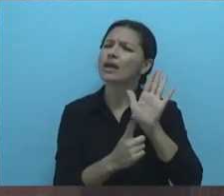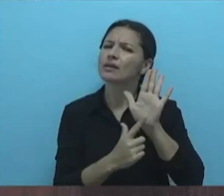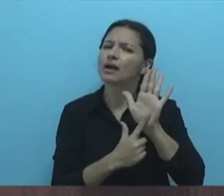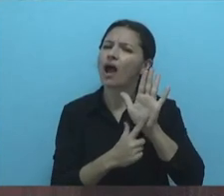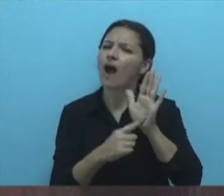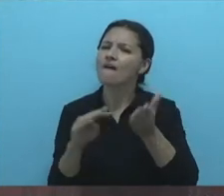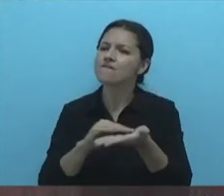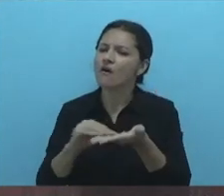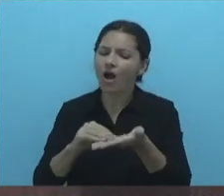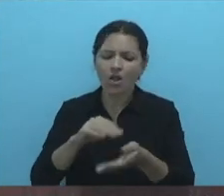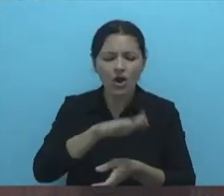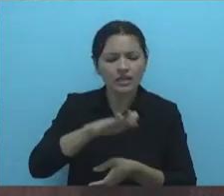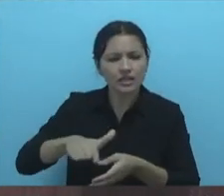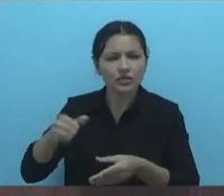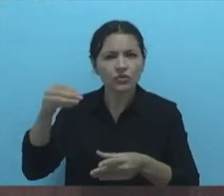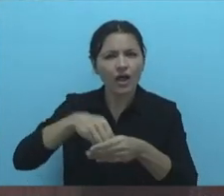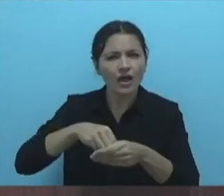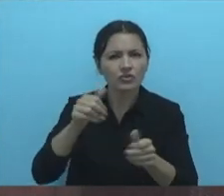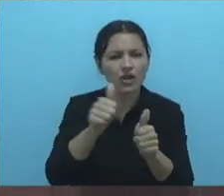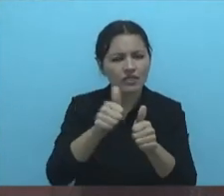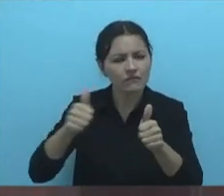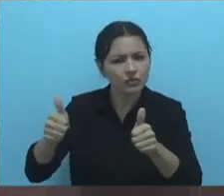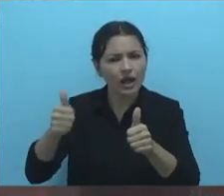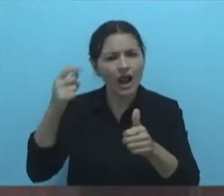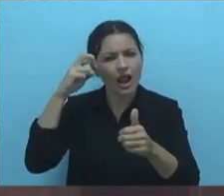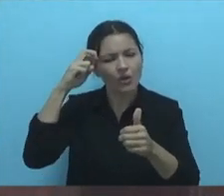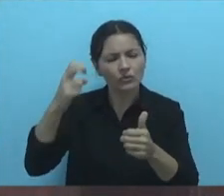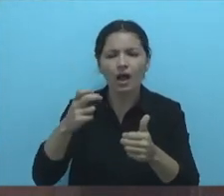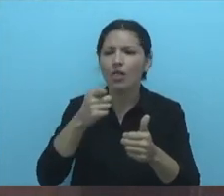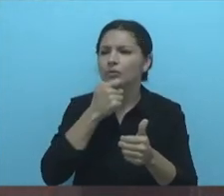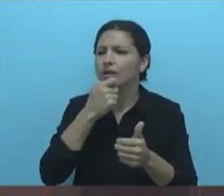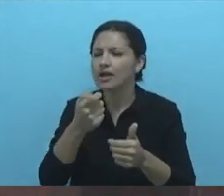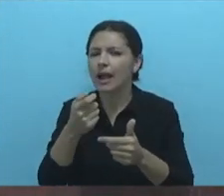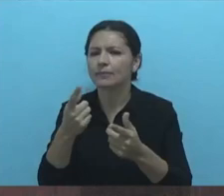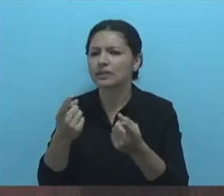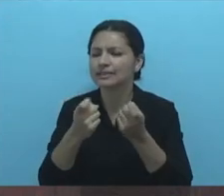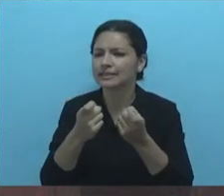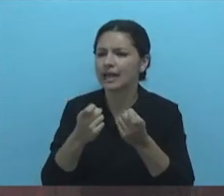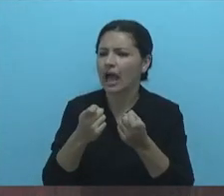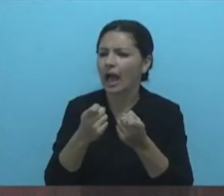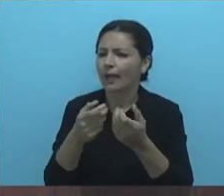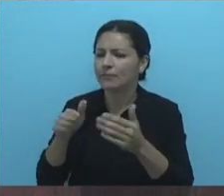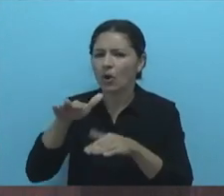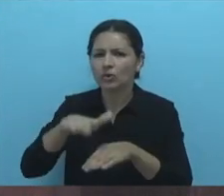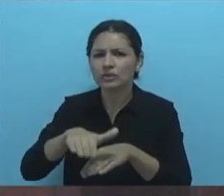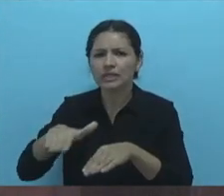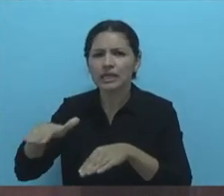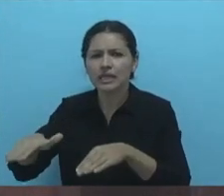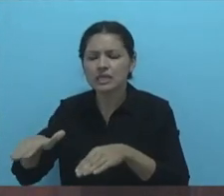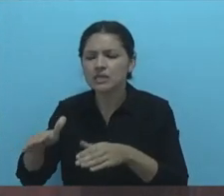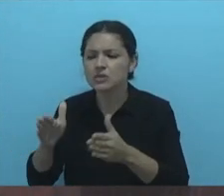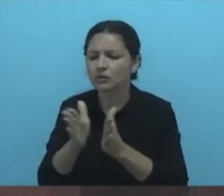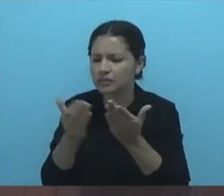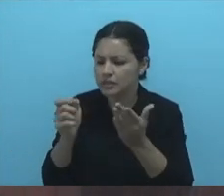los abogados del niño en los tribunales la función de los abogados del niño cada vez que hay una causa donde necesitamos darle voz a un niño y una niña en un